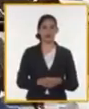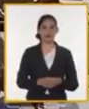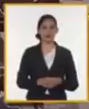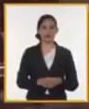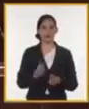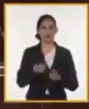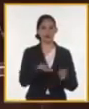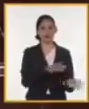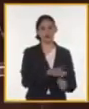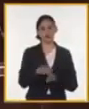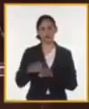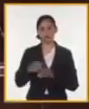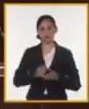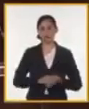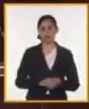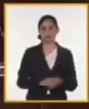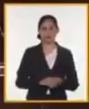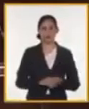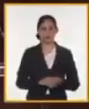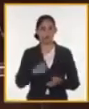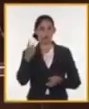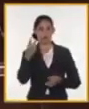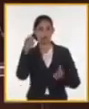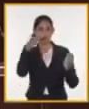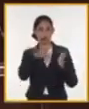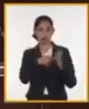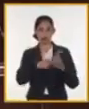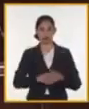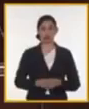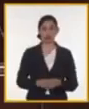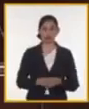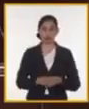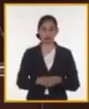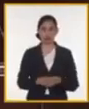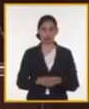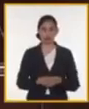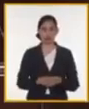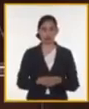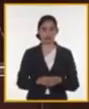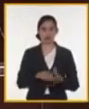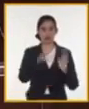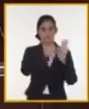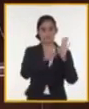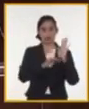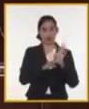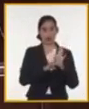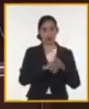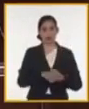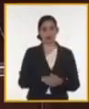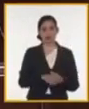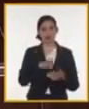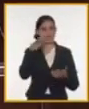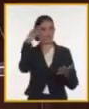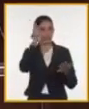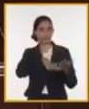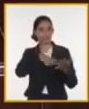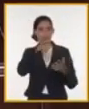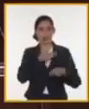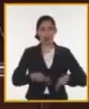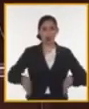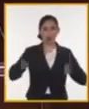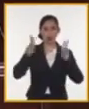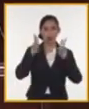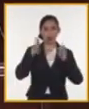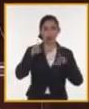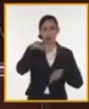Pasamos entonces al punto número 2, que corresponde al chequeo de los acuerdos. En esta ocasión